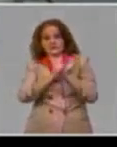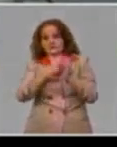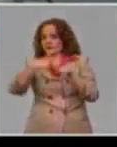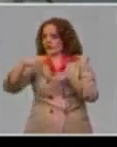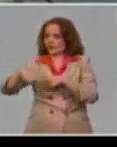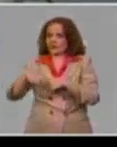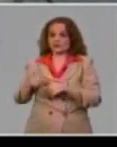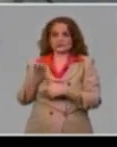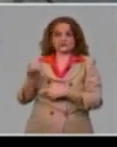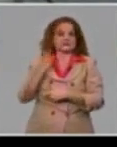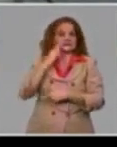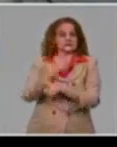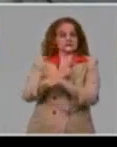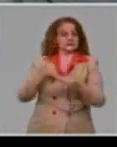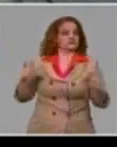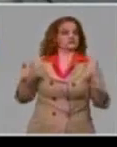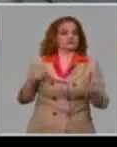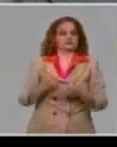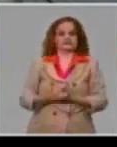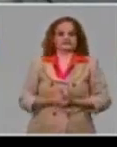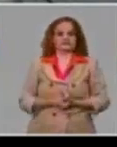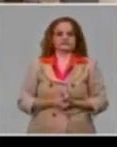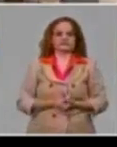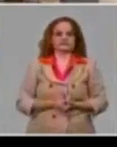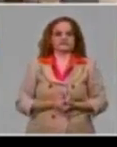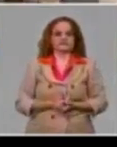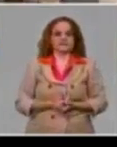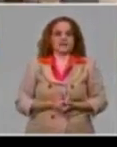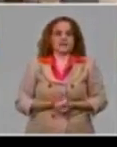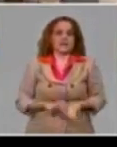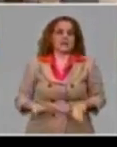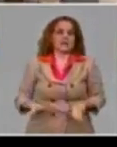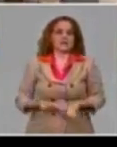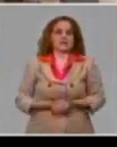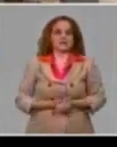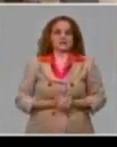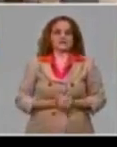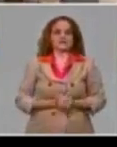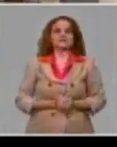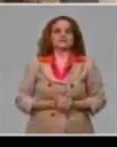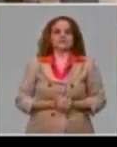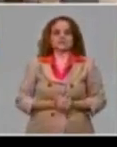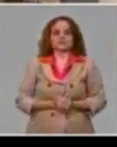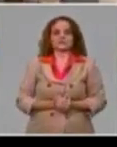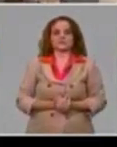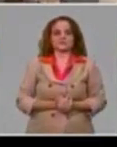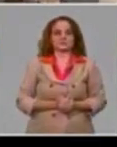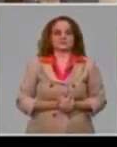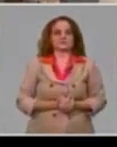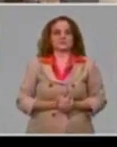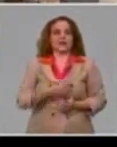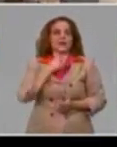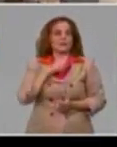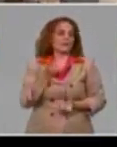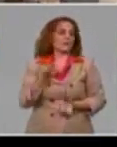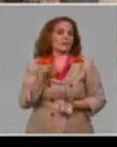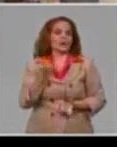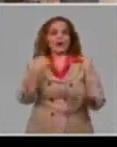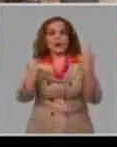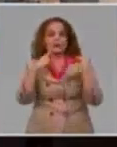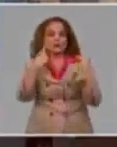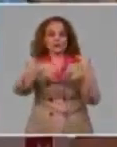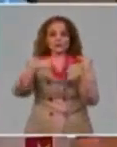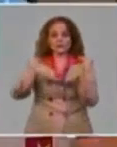materiales. Ahora, como no vamos a tener todos los renglones, sobre todo el nivel de acero